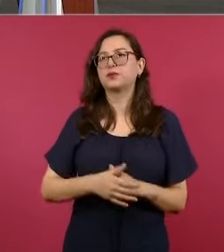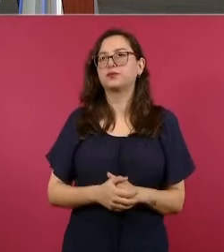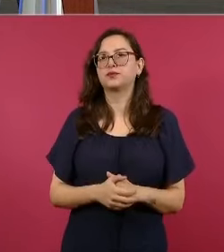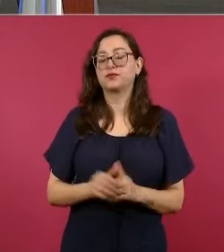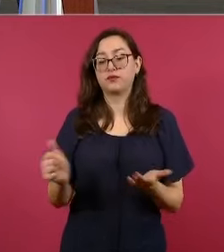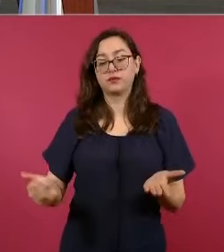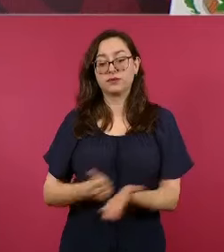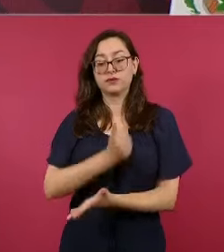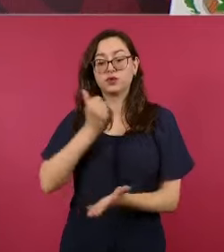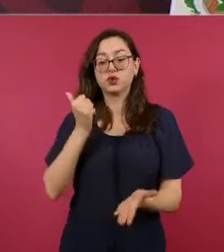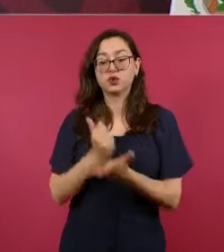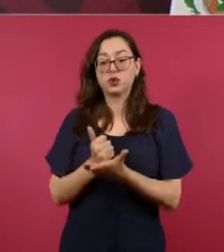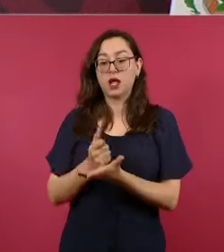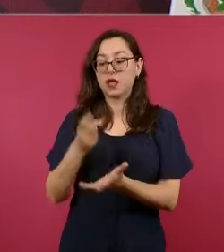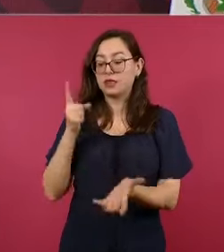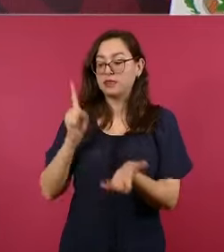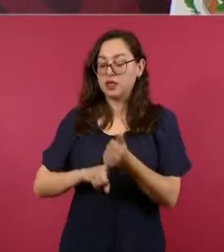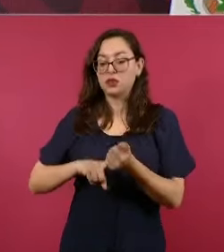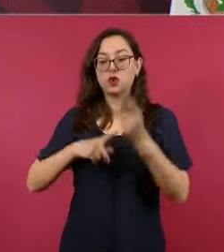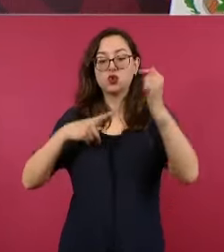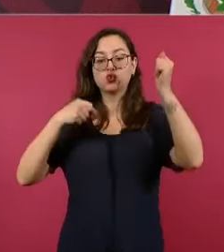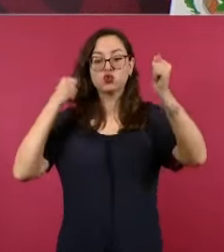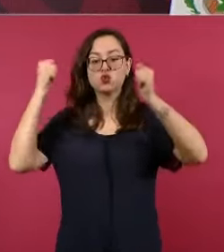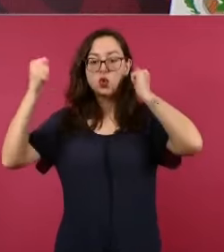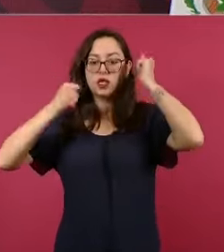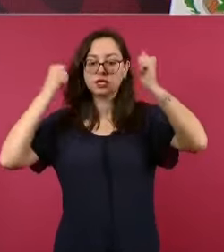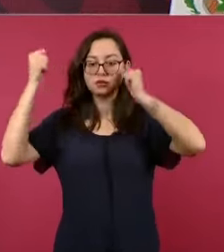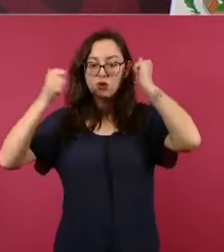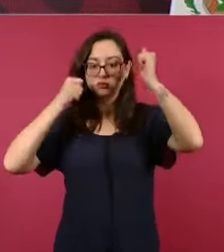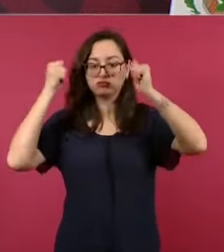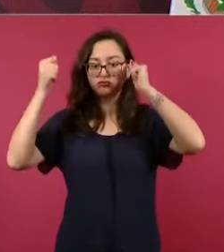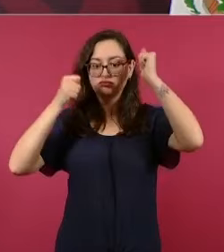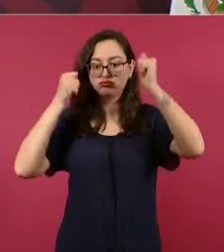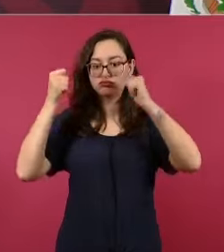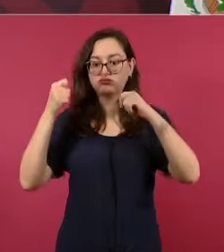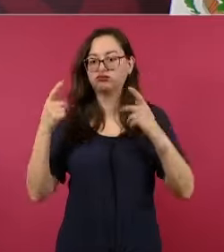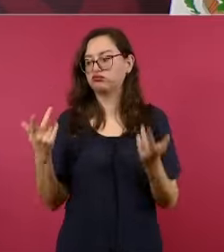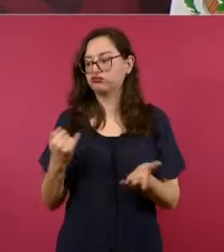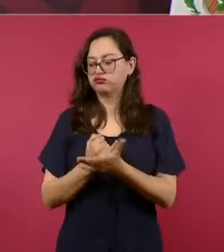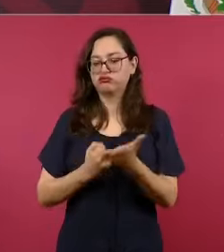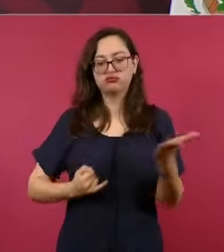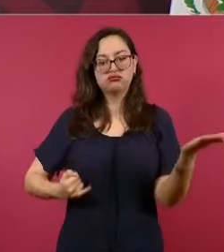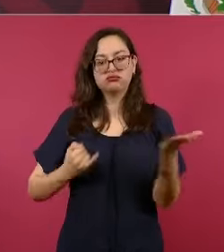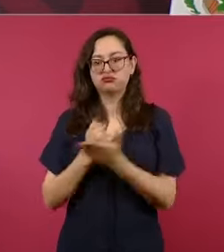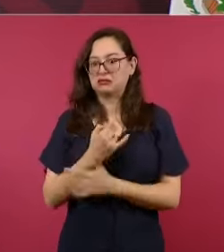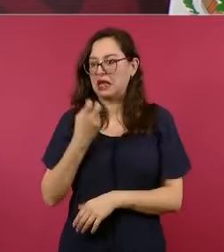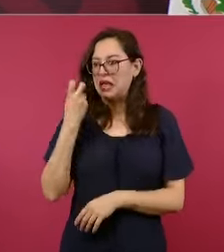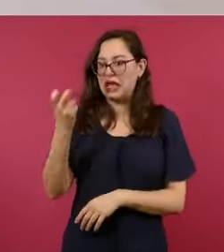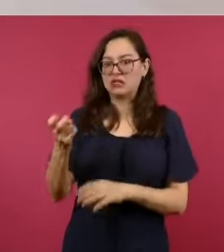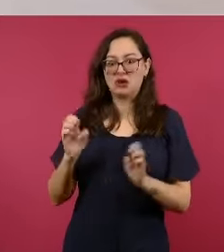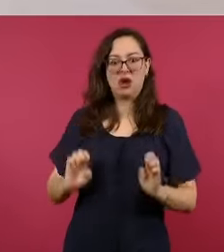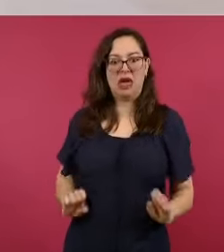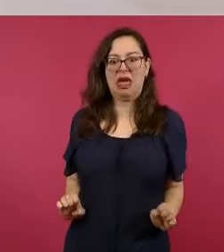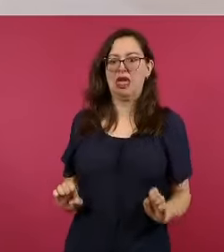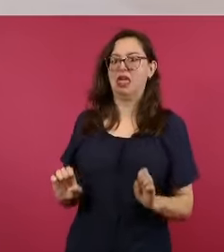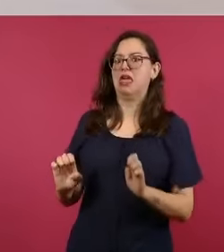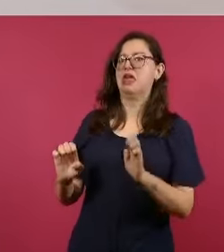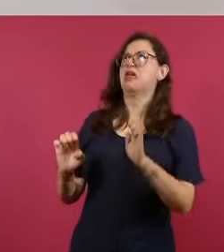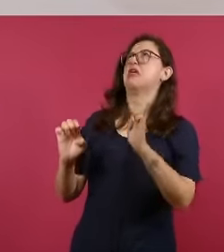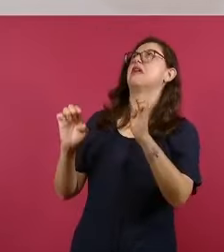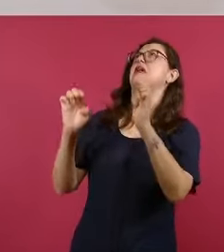donde se decide que no van a haber edificios de más de